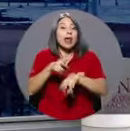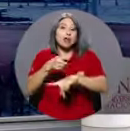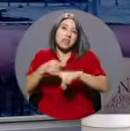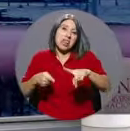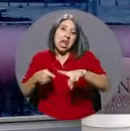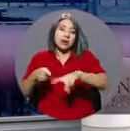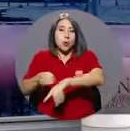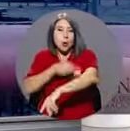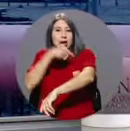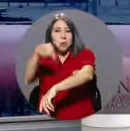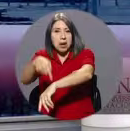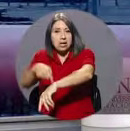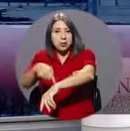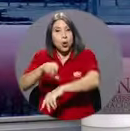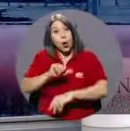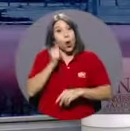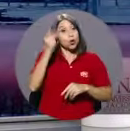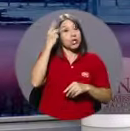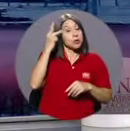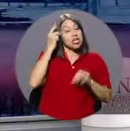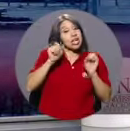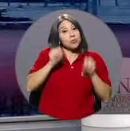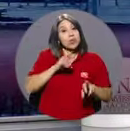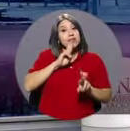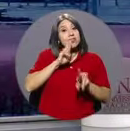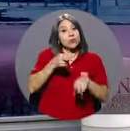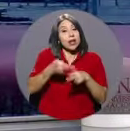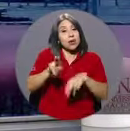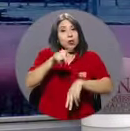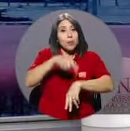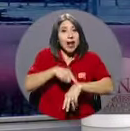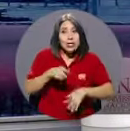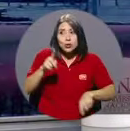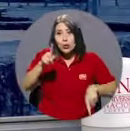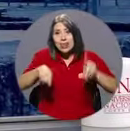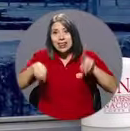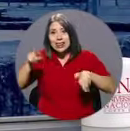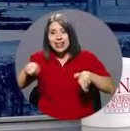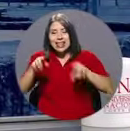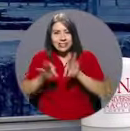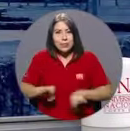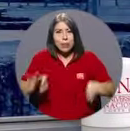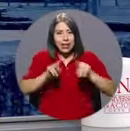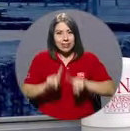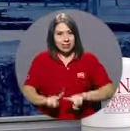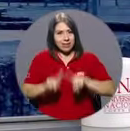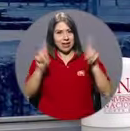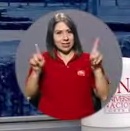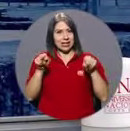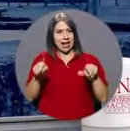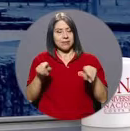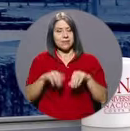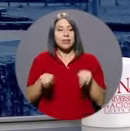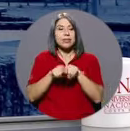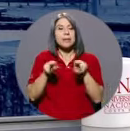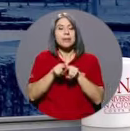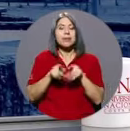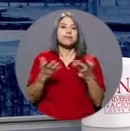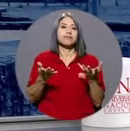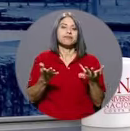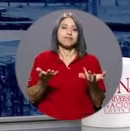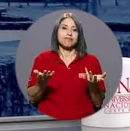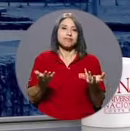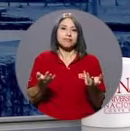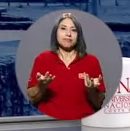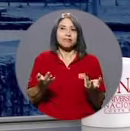Hay otras políticas que los resultados podrían darse más en el corto plazo, y bueno, ahí es importante diferenciar. Nosotros hemos señalado también que, si bien